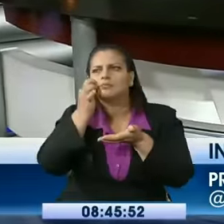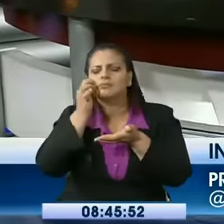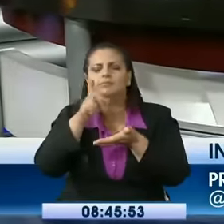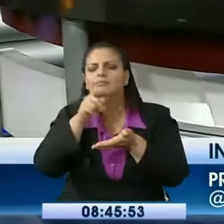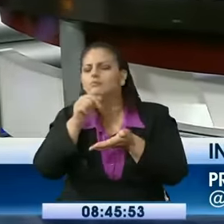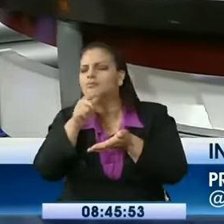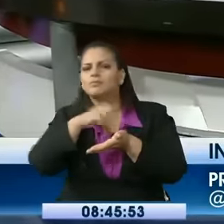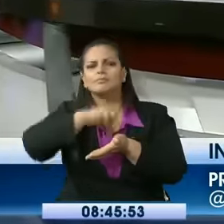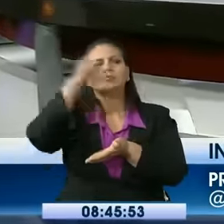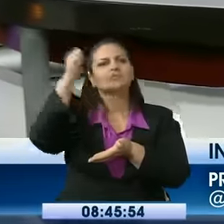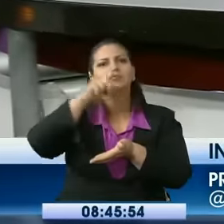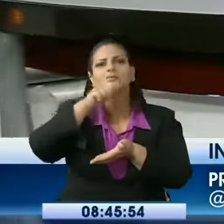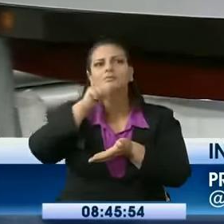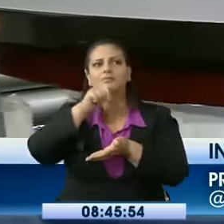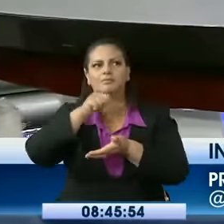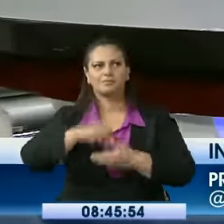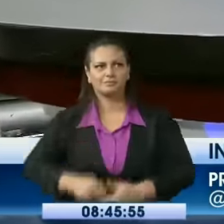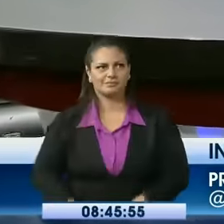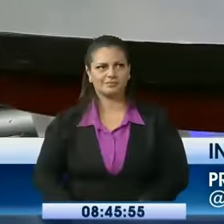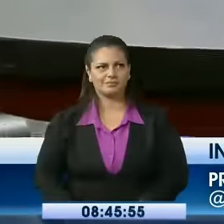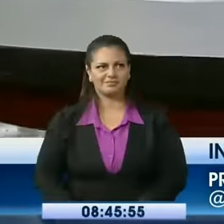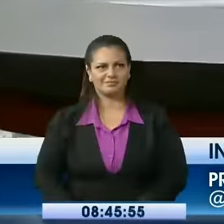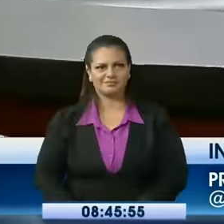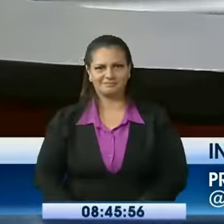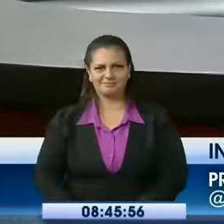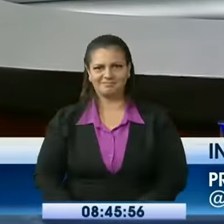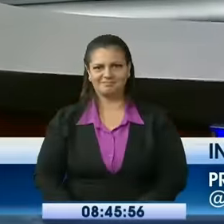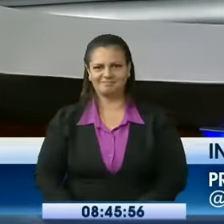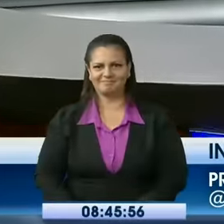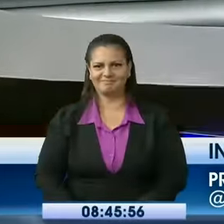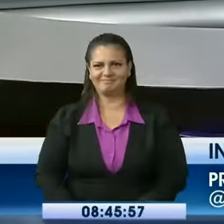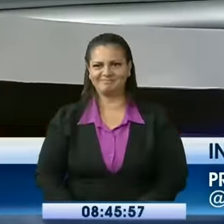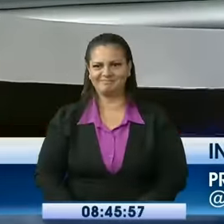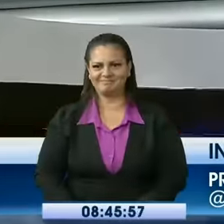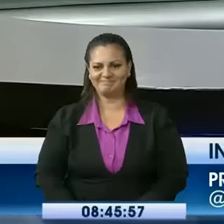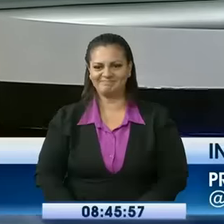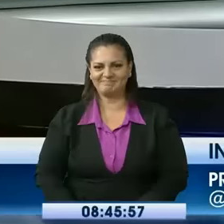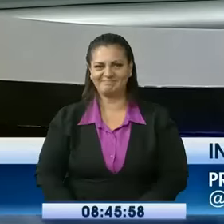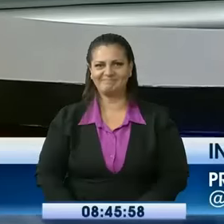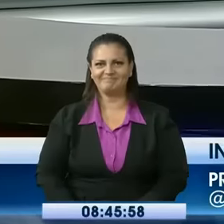platos típicos nuestros, con Jimmy, ¿no? Hola, Jimmy. Ahí está Jimmy, mi pana.